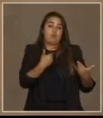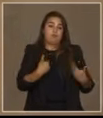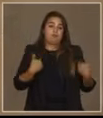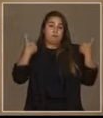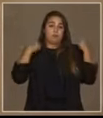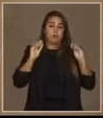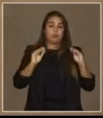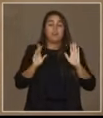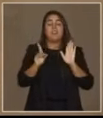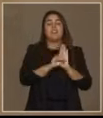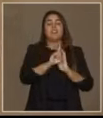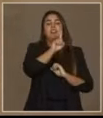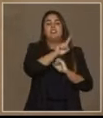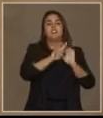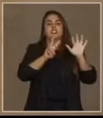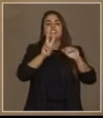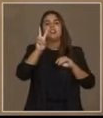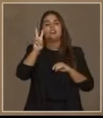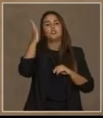decreto